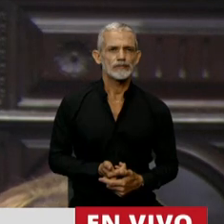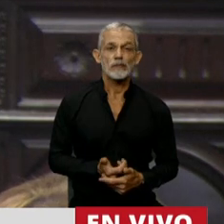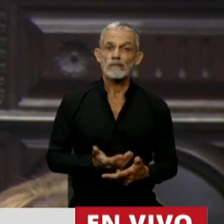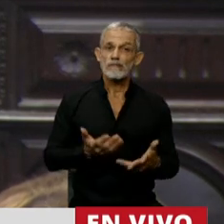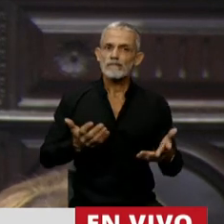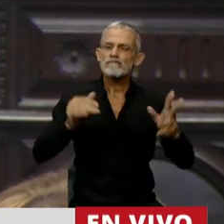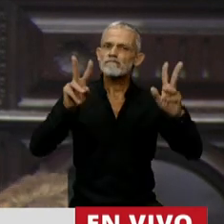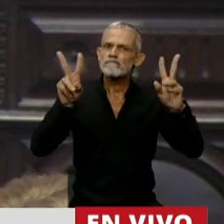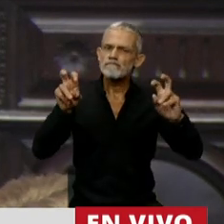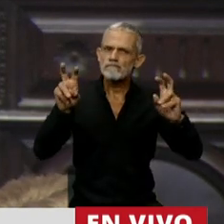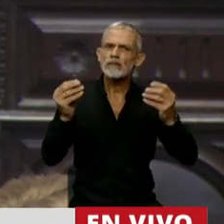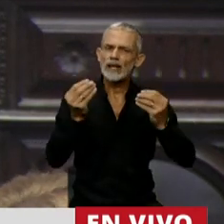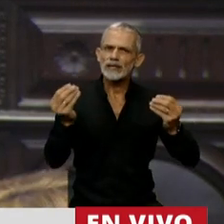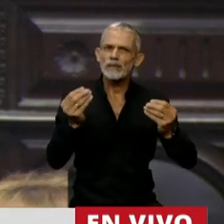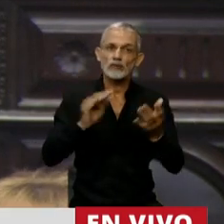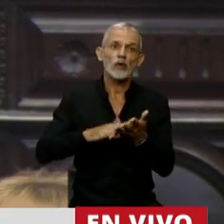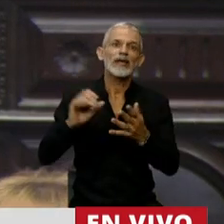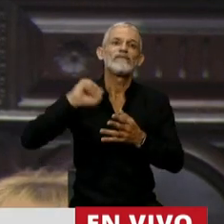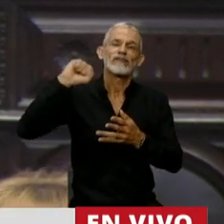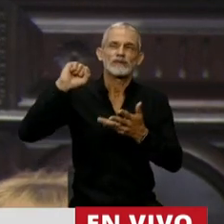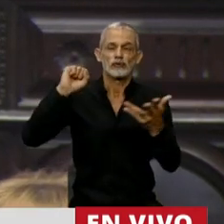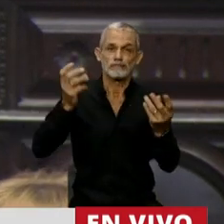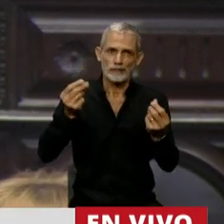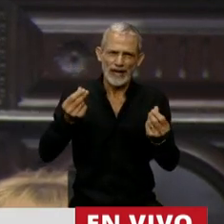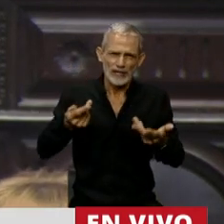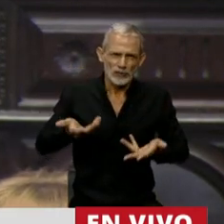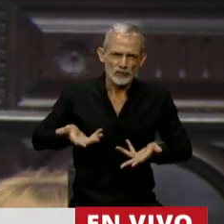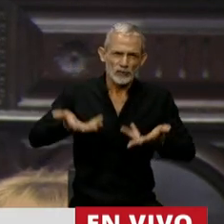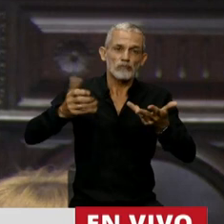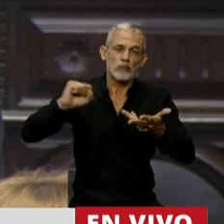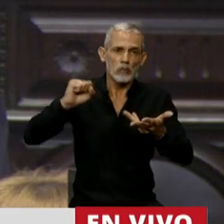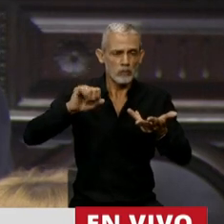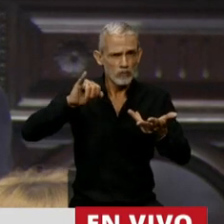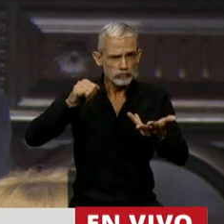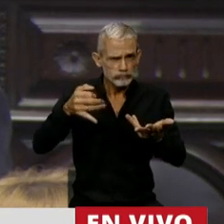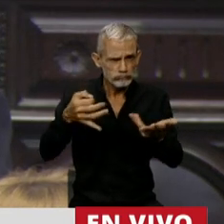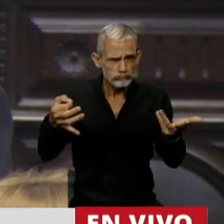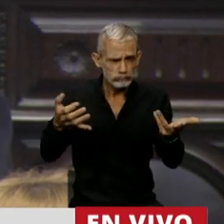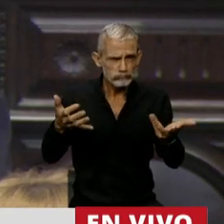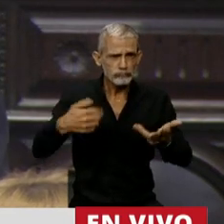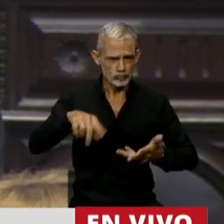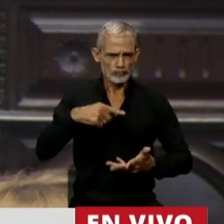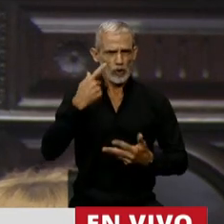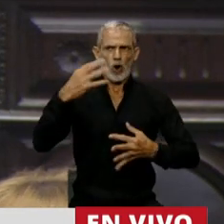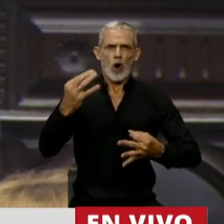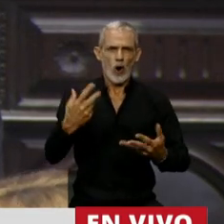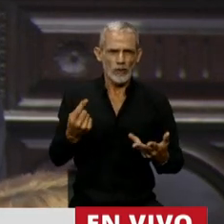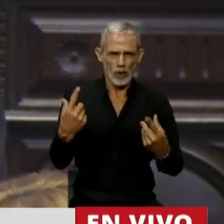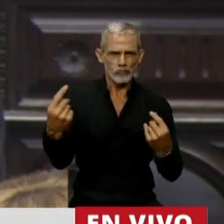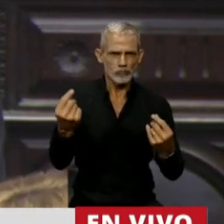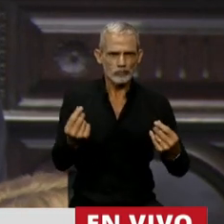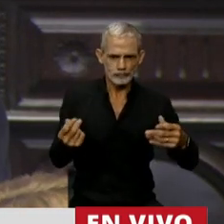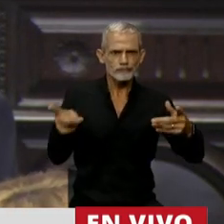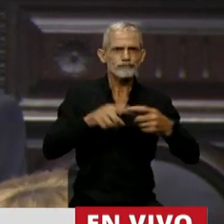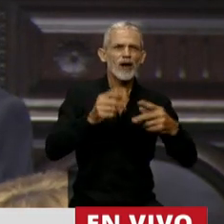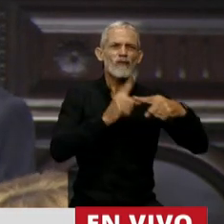Y el tema de la inflación. Sí, claro que reclamamos que esté la inflación.